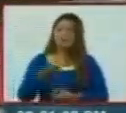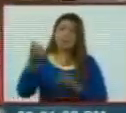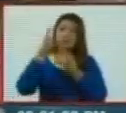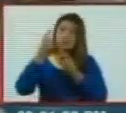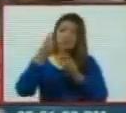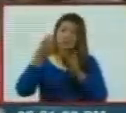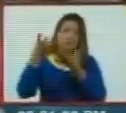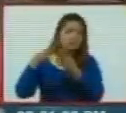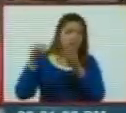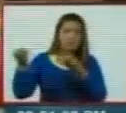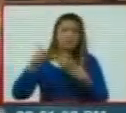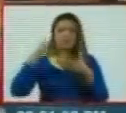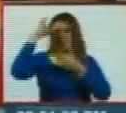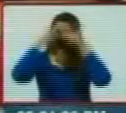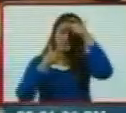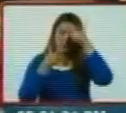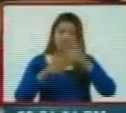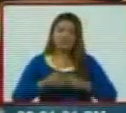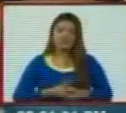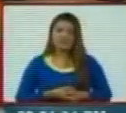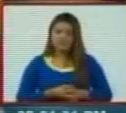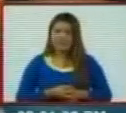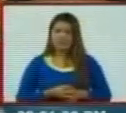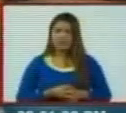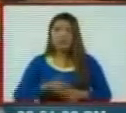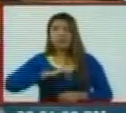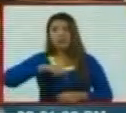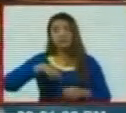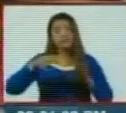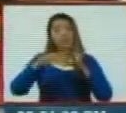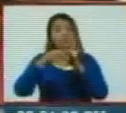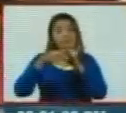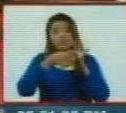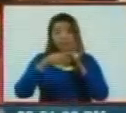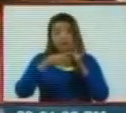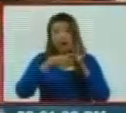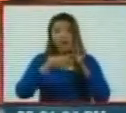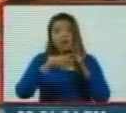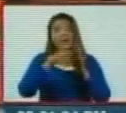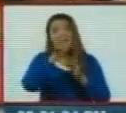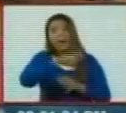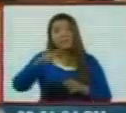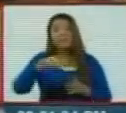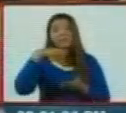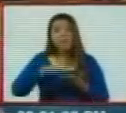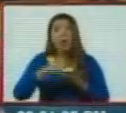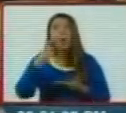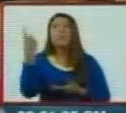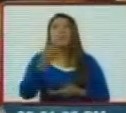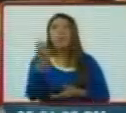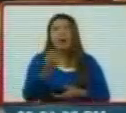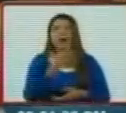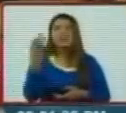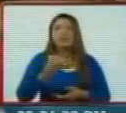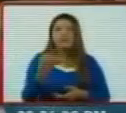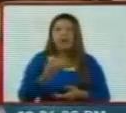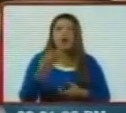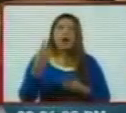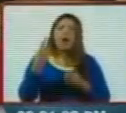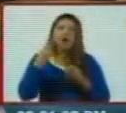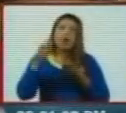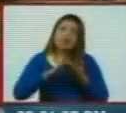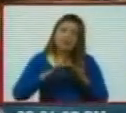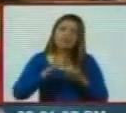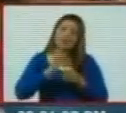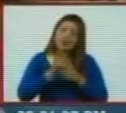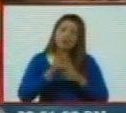legado de nuestro comandante presidente. Estaremos siendo solidarios con cada uno de nuestros caídos y buscando realmente, de una u otra forma, que se establezcan